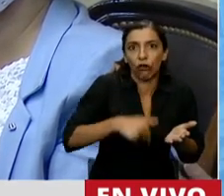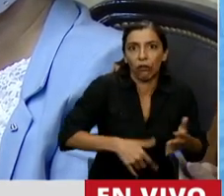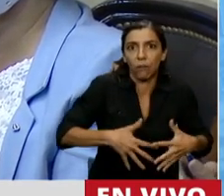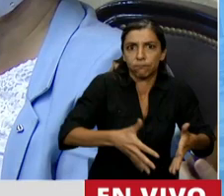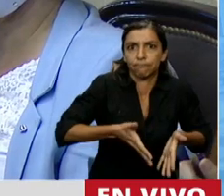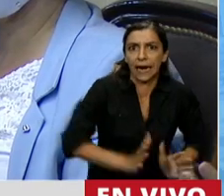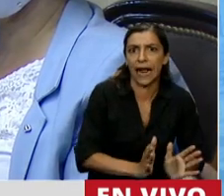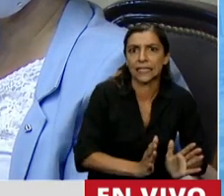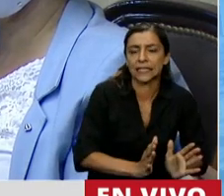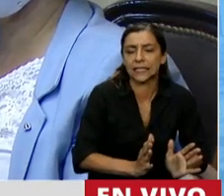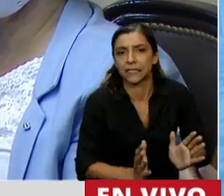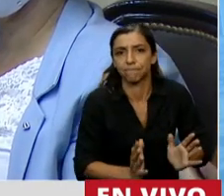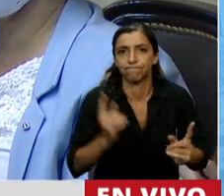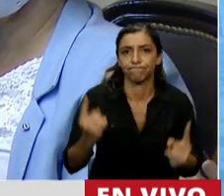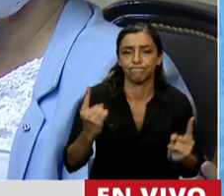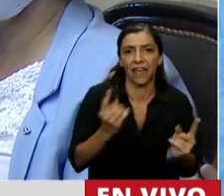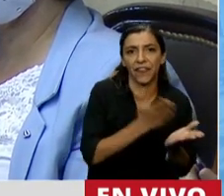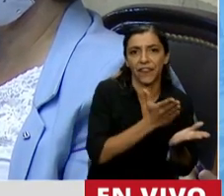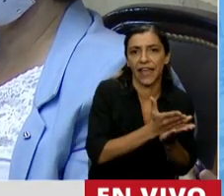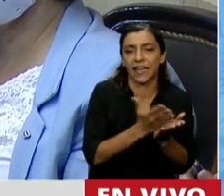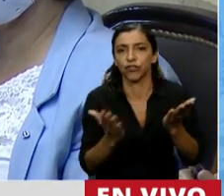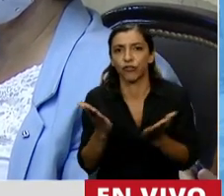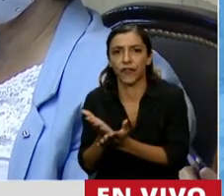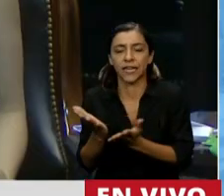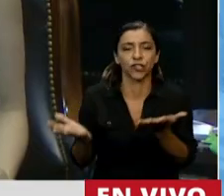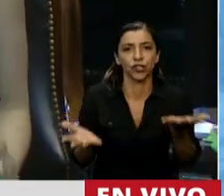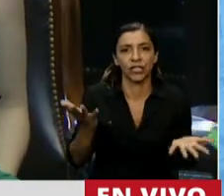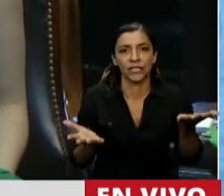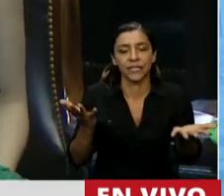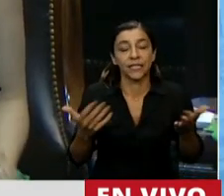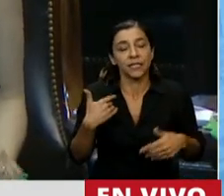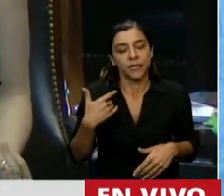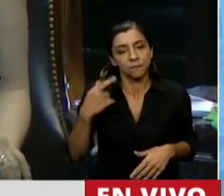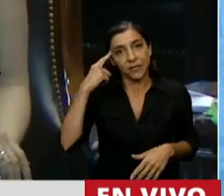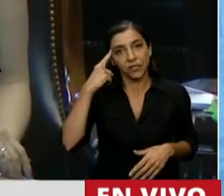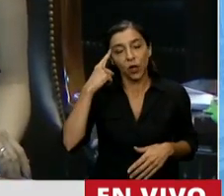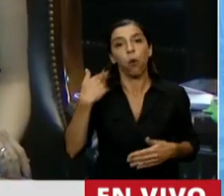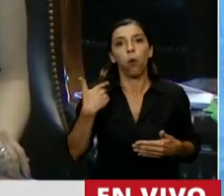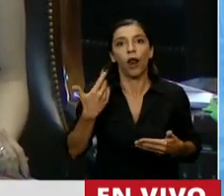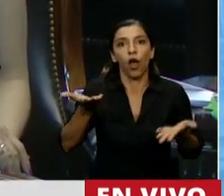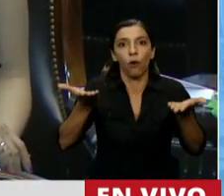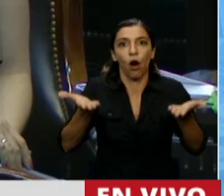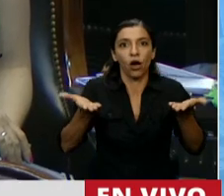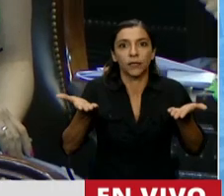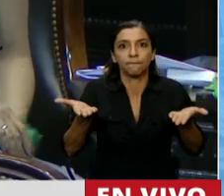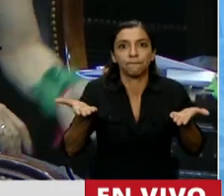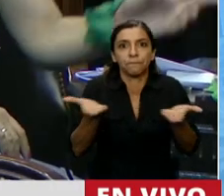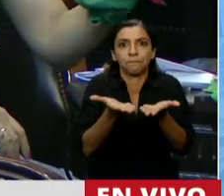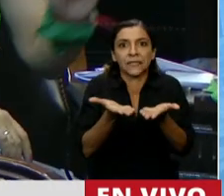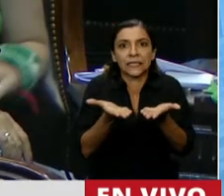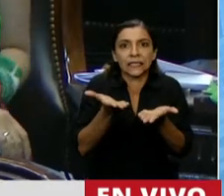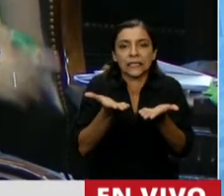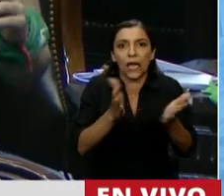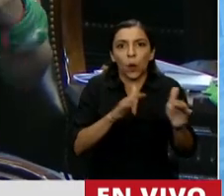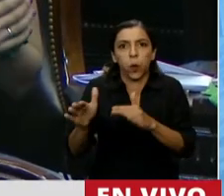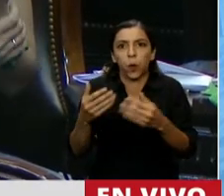lleva también a preguntarnos y genera cuál sería el equilibrio de esa libertad, de esos